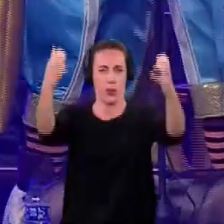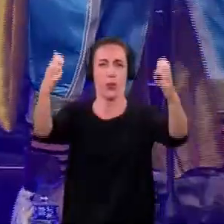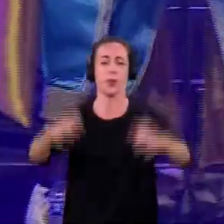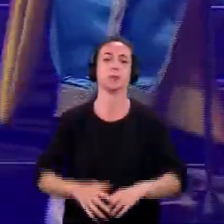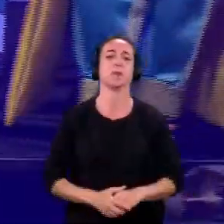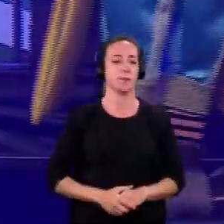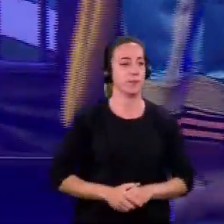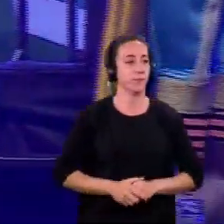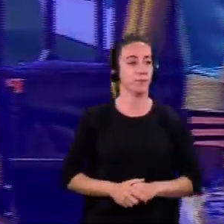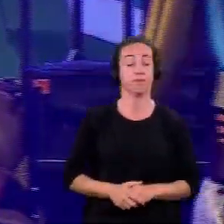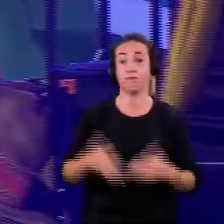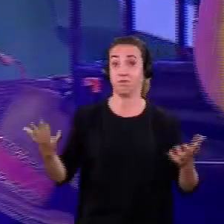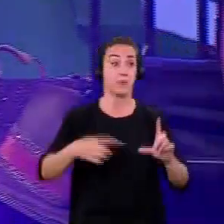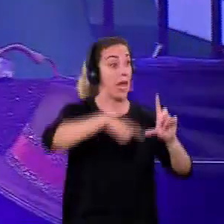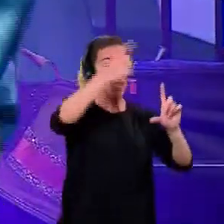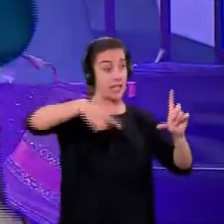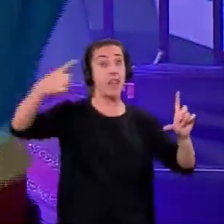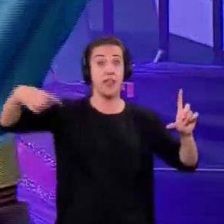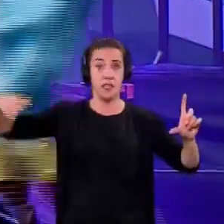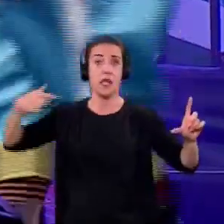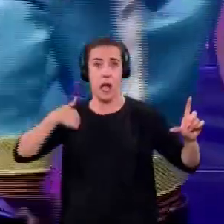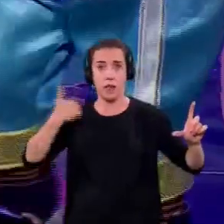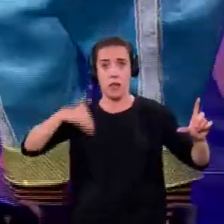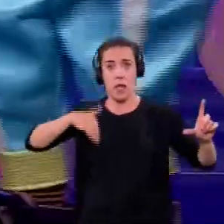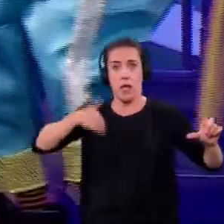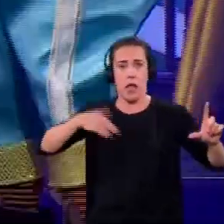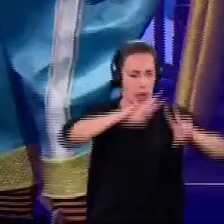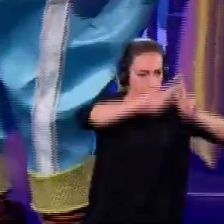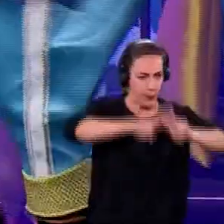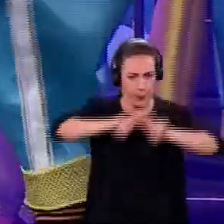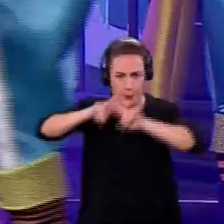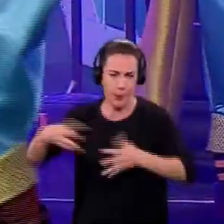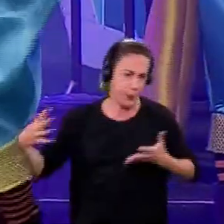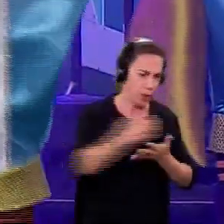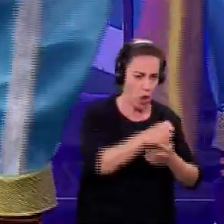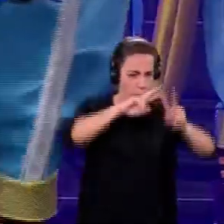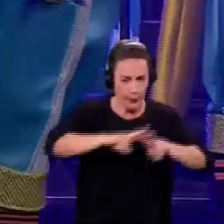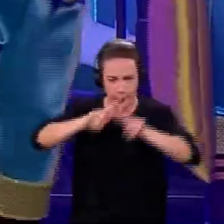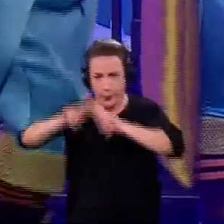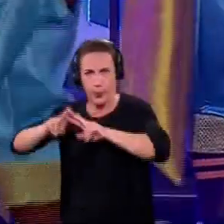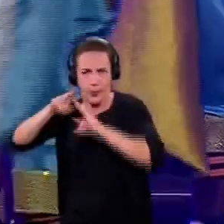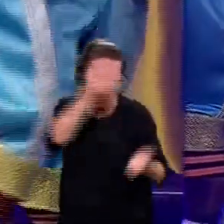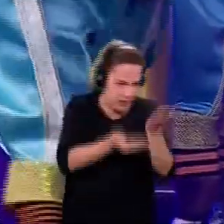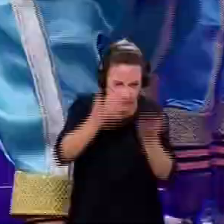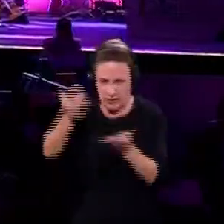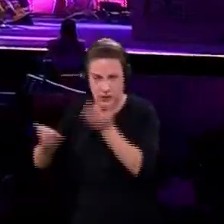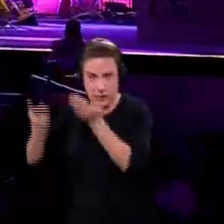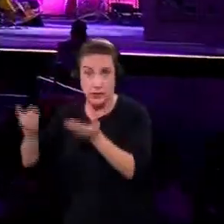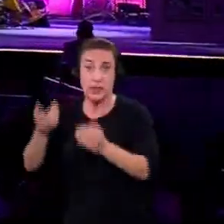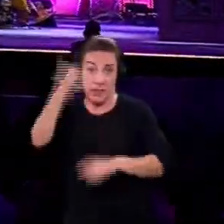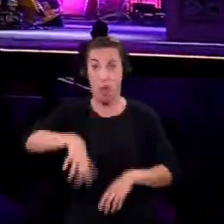reventar. Estadística, tú ves, todo ha sido ya estudiado, todo queda analizado, inclusive